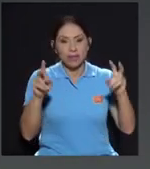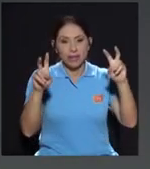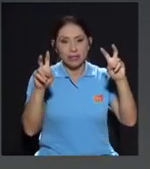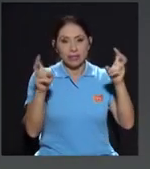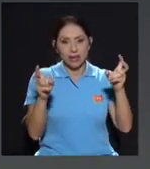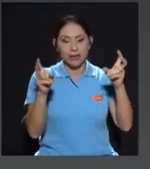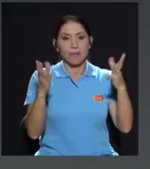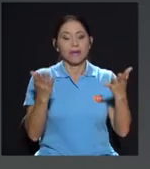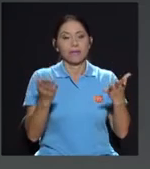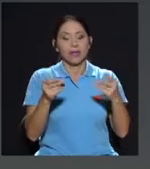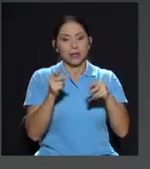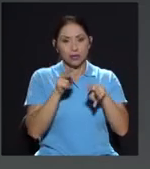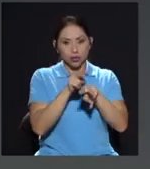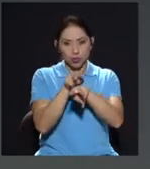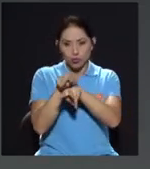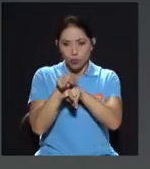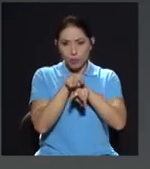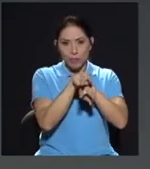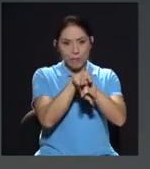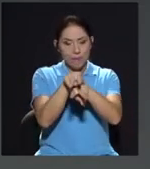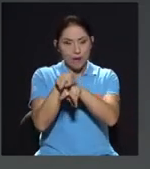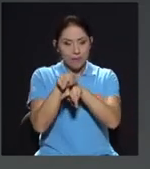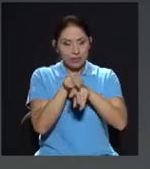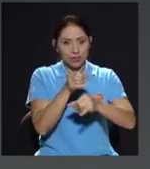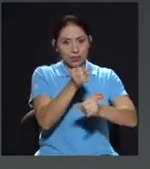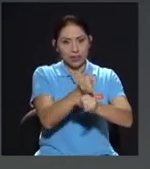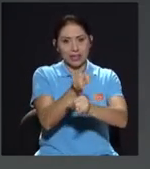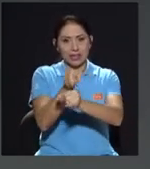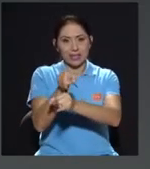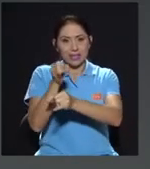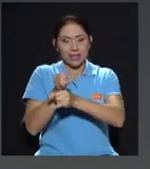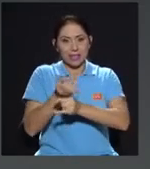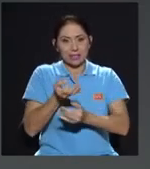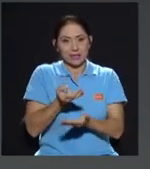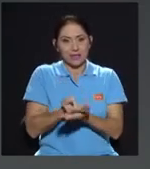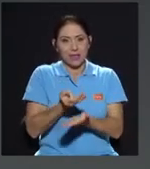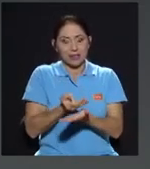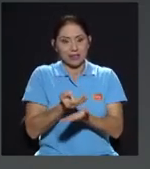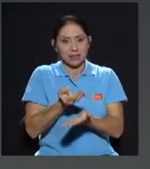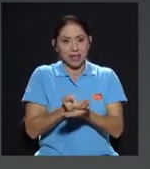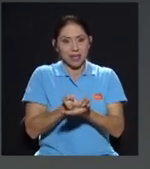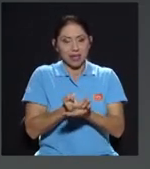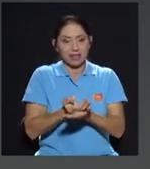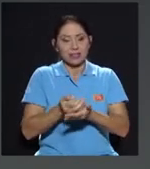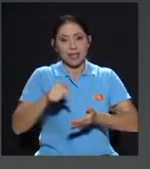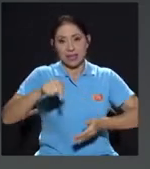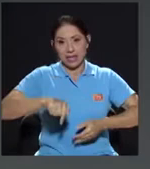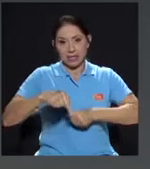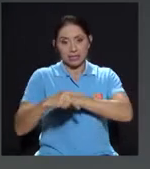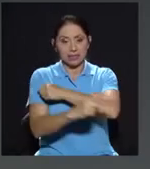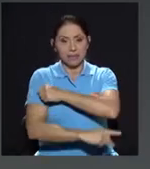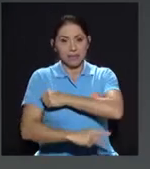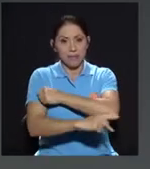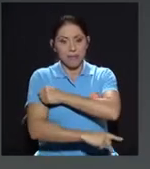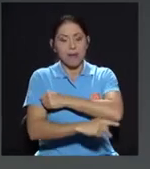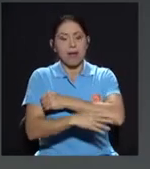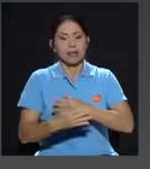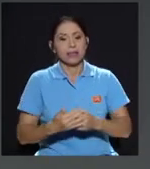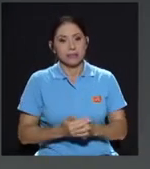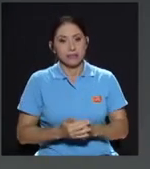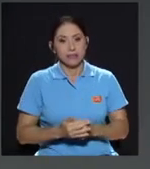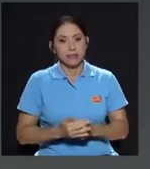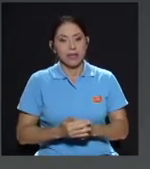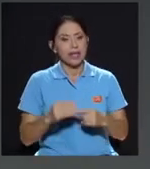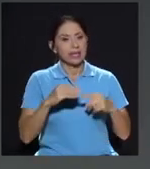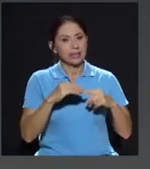de la supervisión de las entidades financieras de este de este país y en